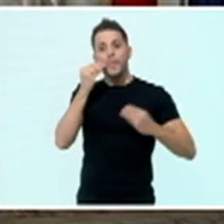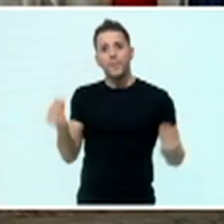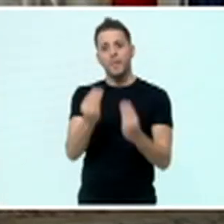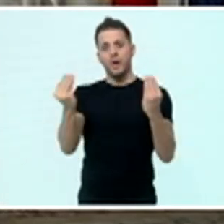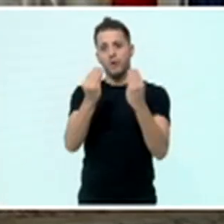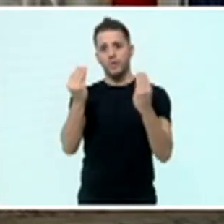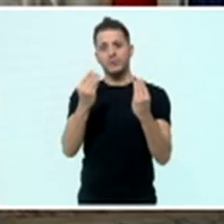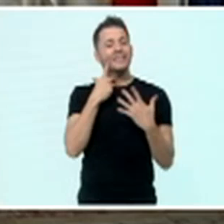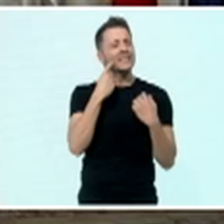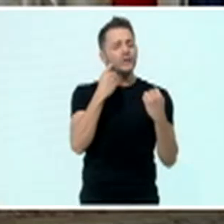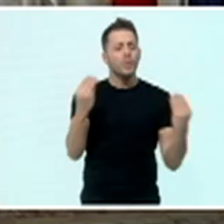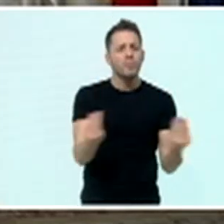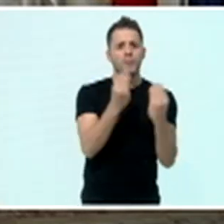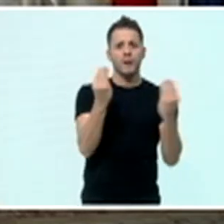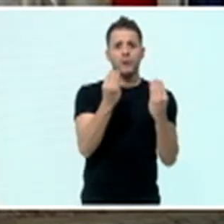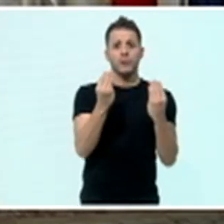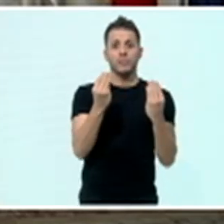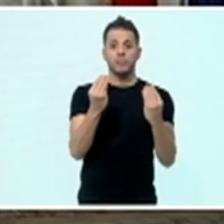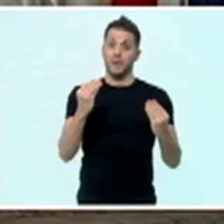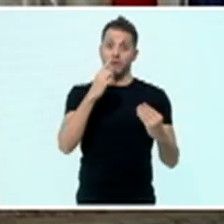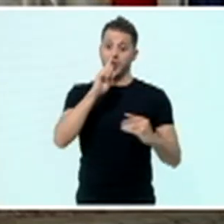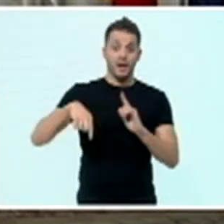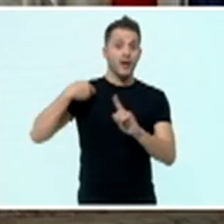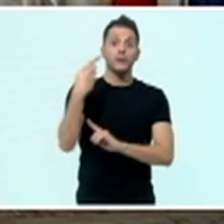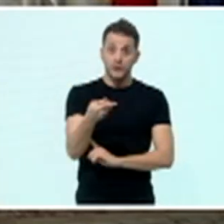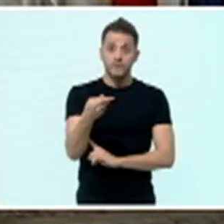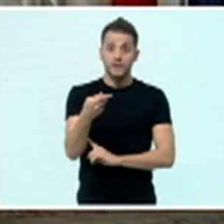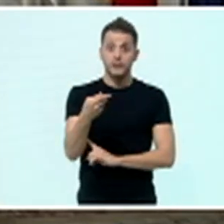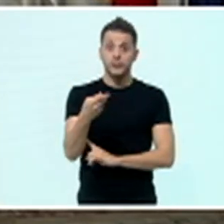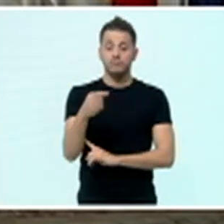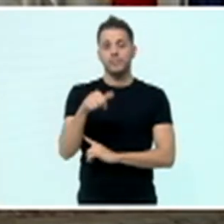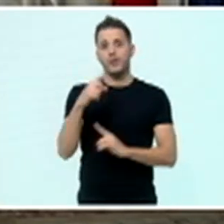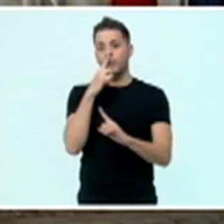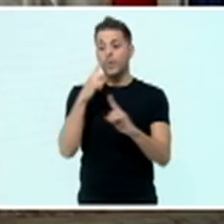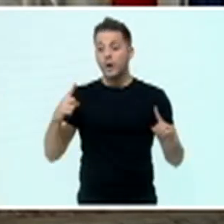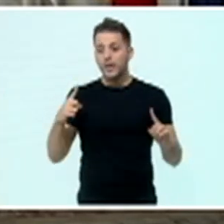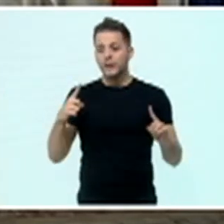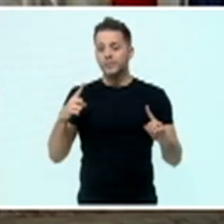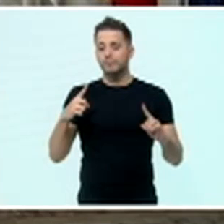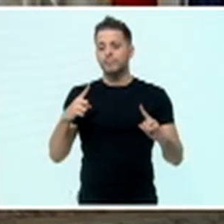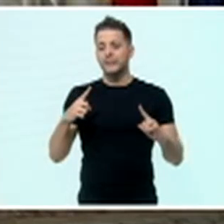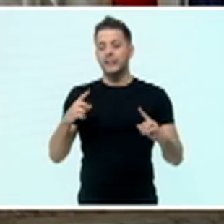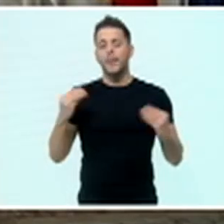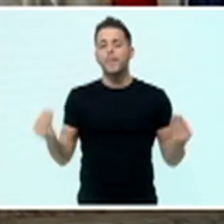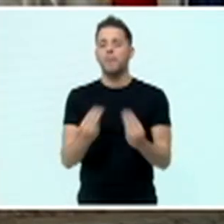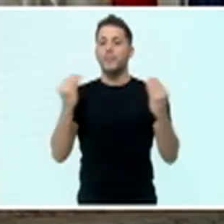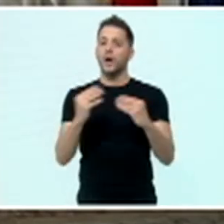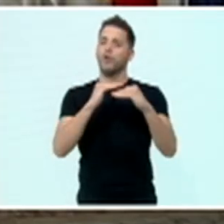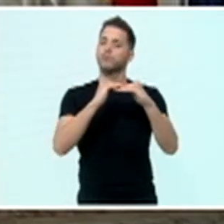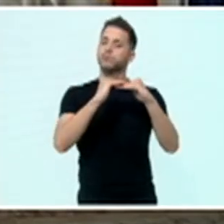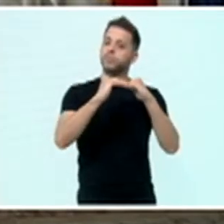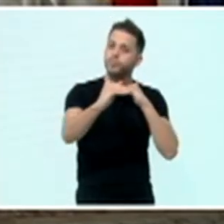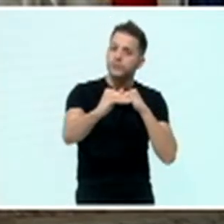posible y, sobre todo, que el próximo año sea un año donde este país gane en certidumbre, gane en